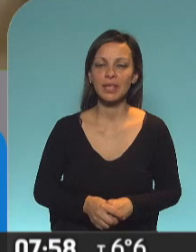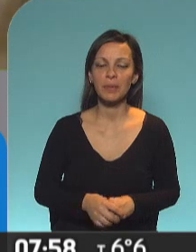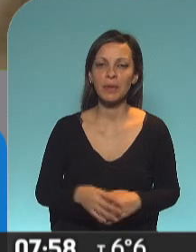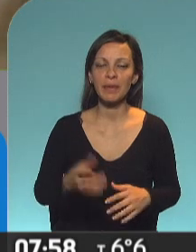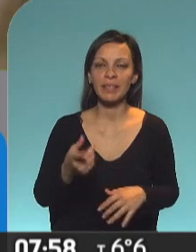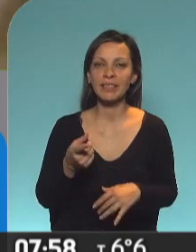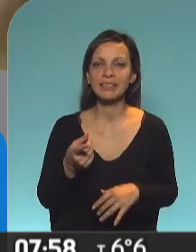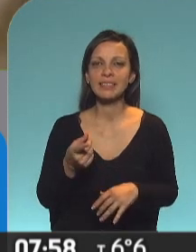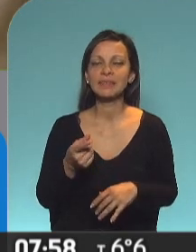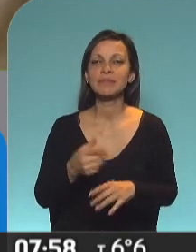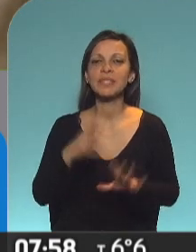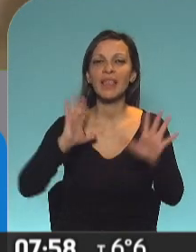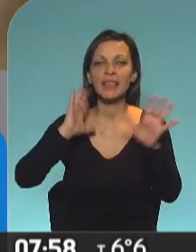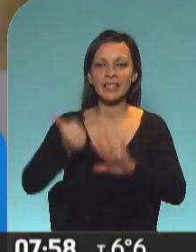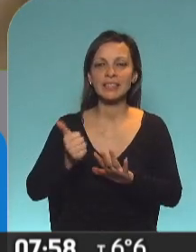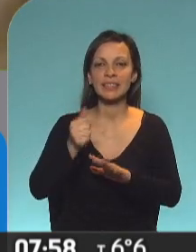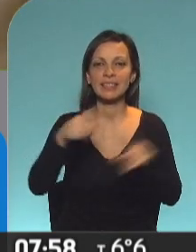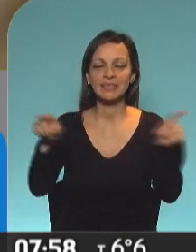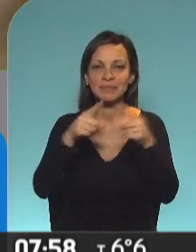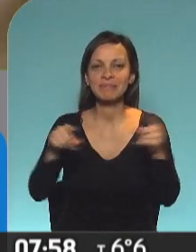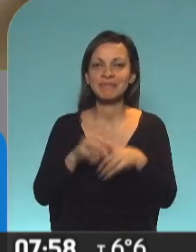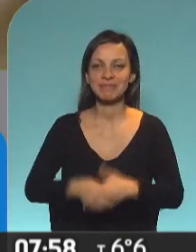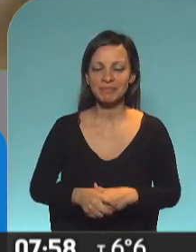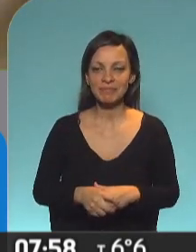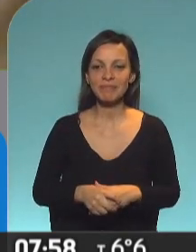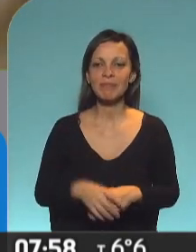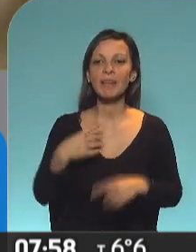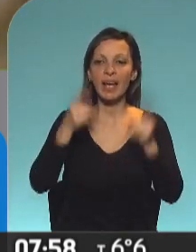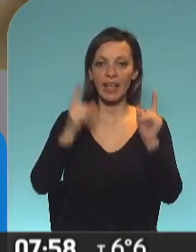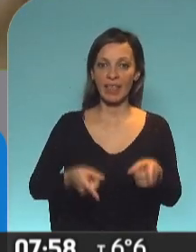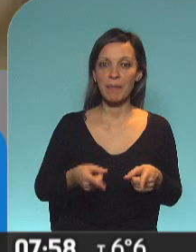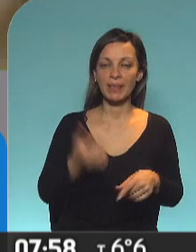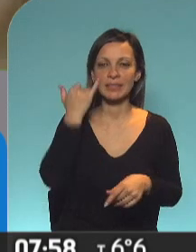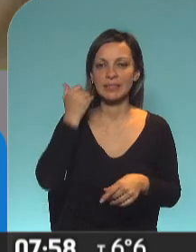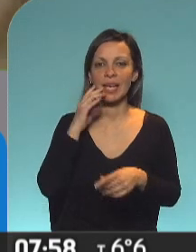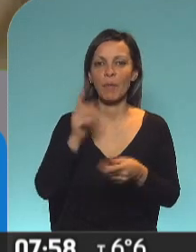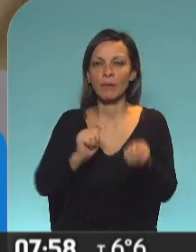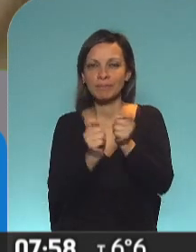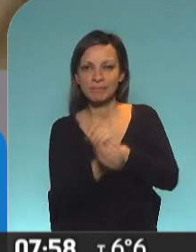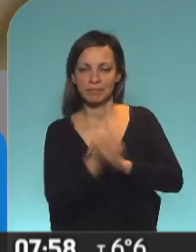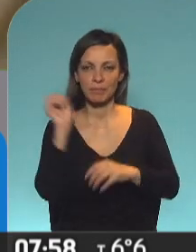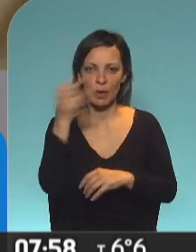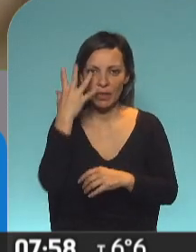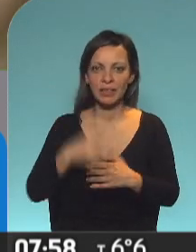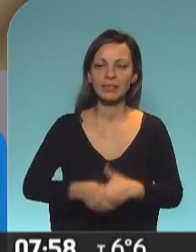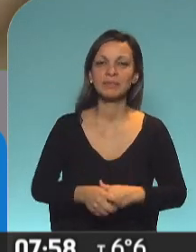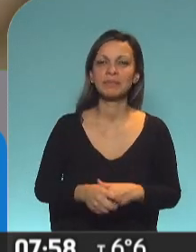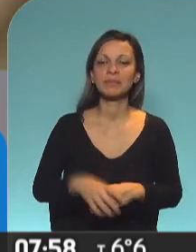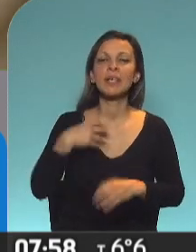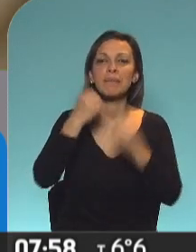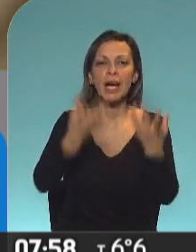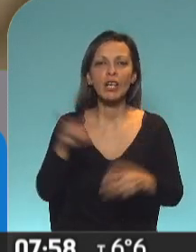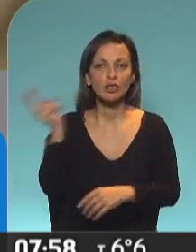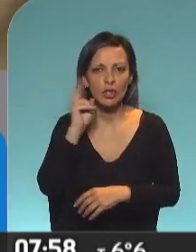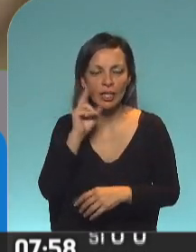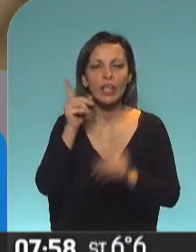con 36 temas clásicos que además han sido remasterizados, o sea, han mejorado el sonido, que